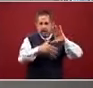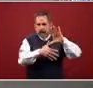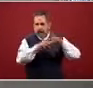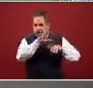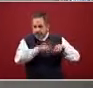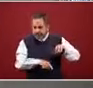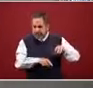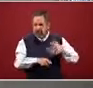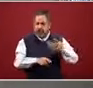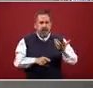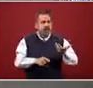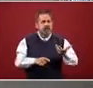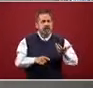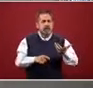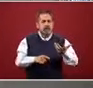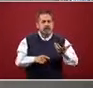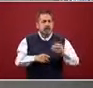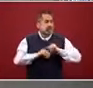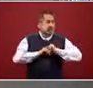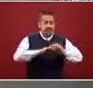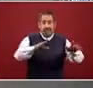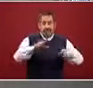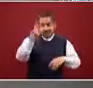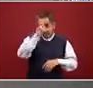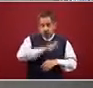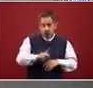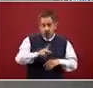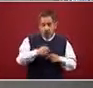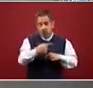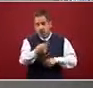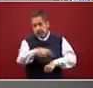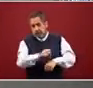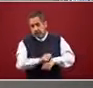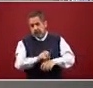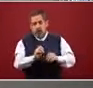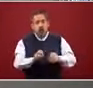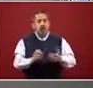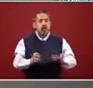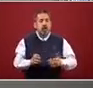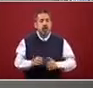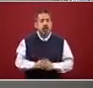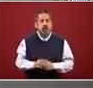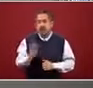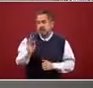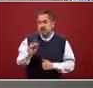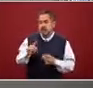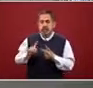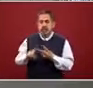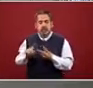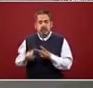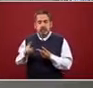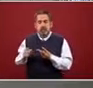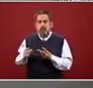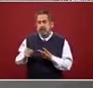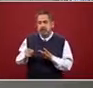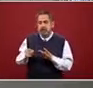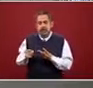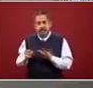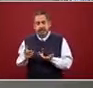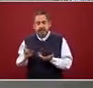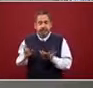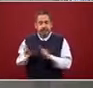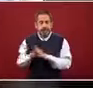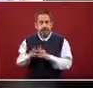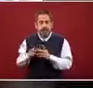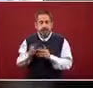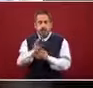virus va a crecer de manera desproporcionada en América en las próximas semanas, y segundo, en los números de casos graves, y